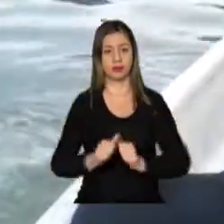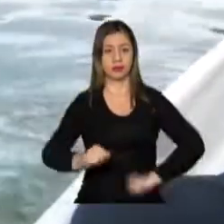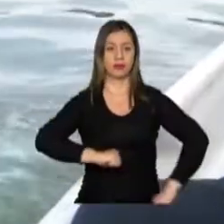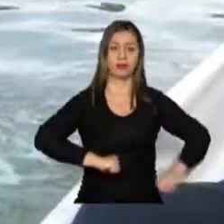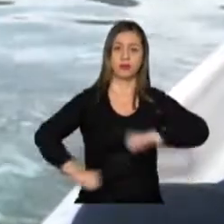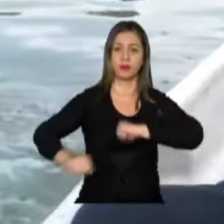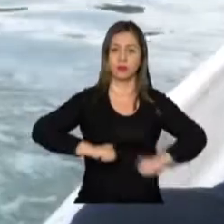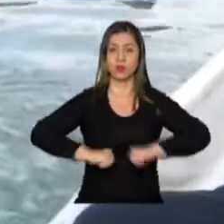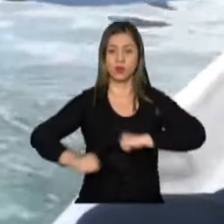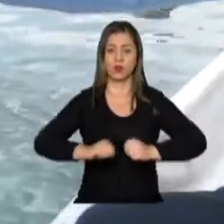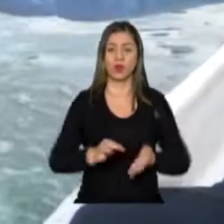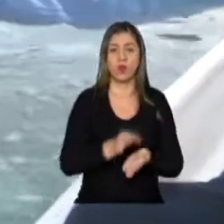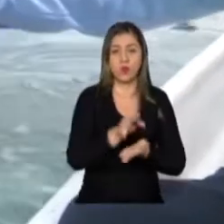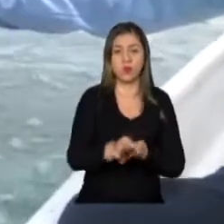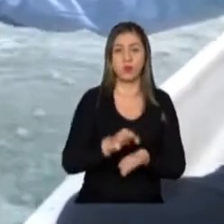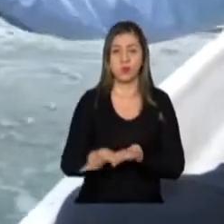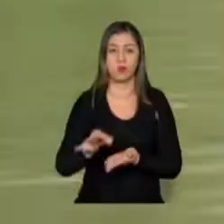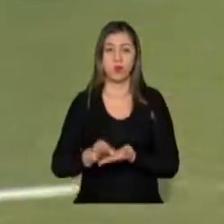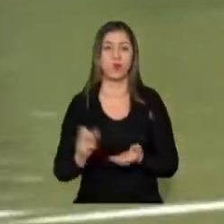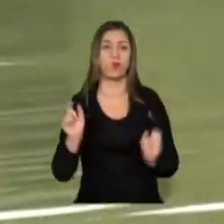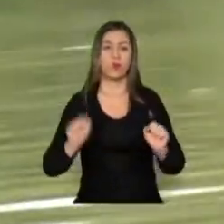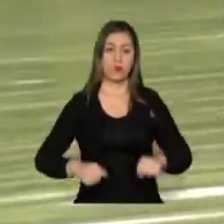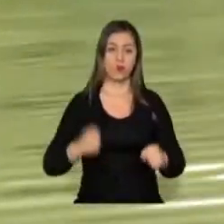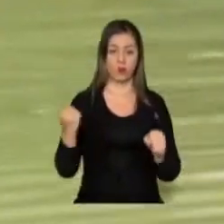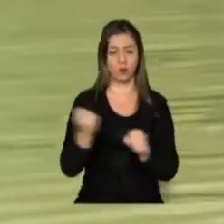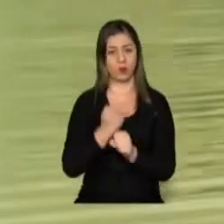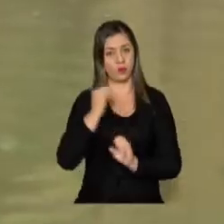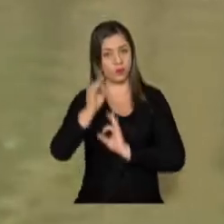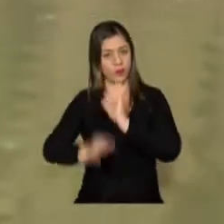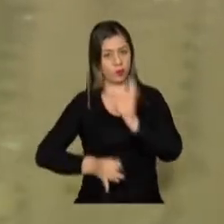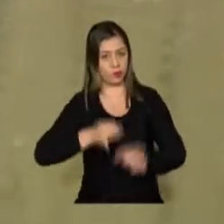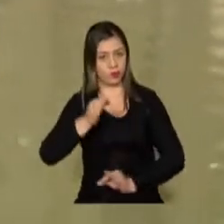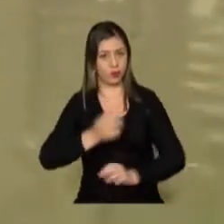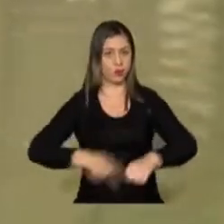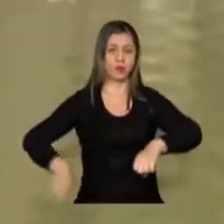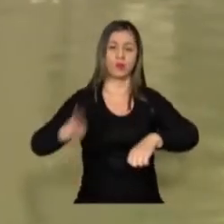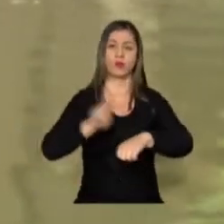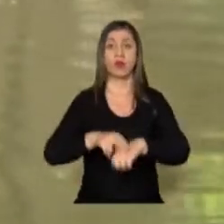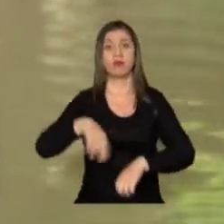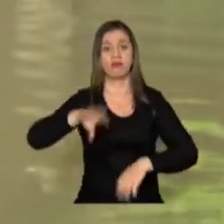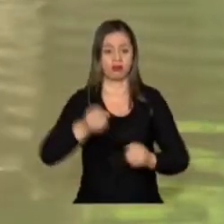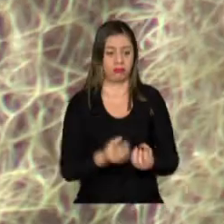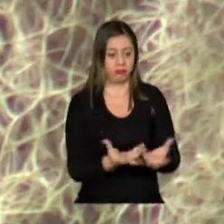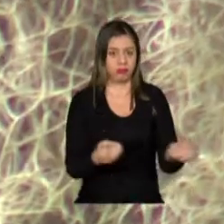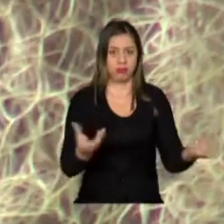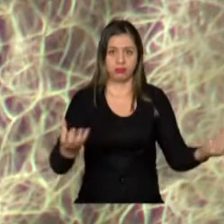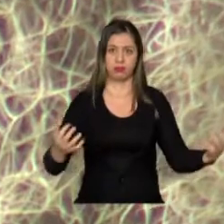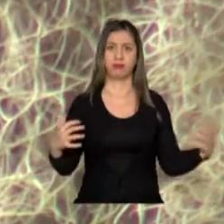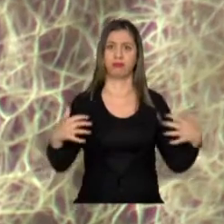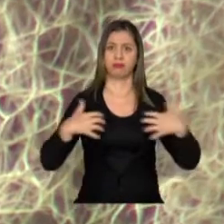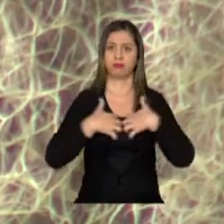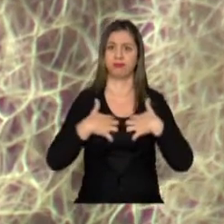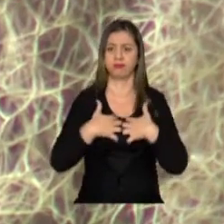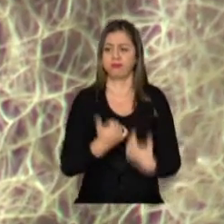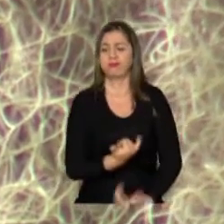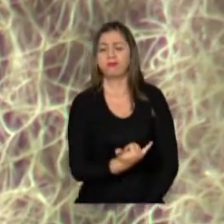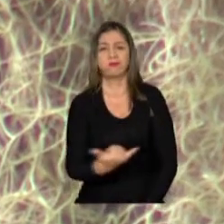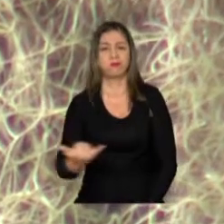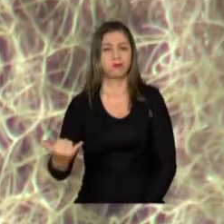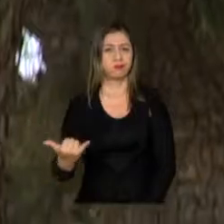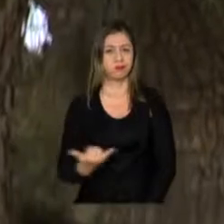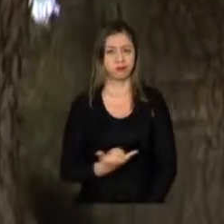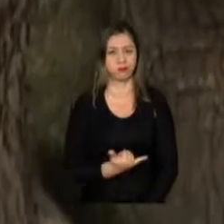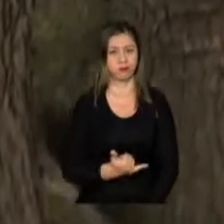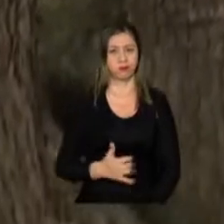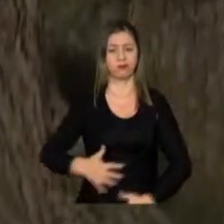organismos municipales también podemos cuidar la naturaleza, sobre todo la flora y la fauna que se da en este sector